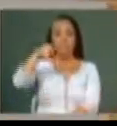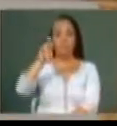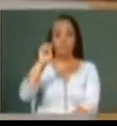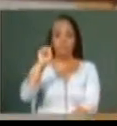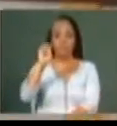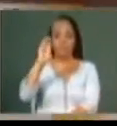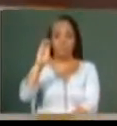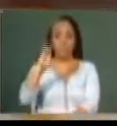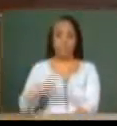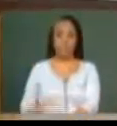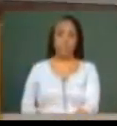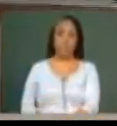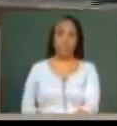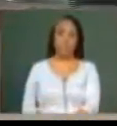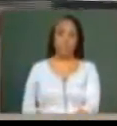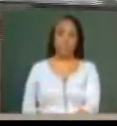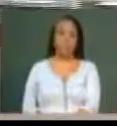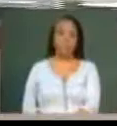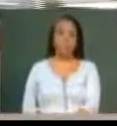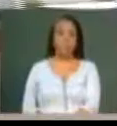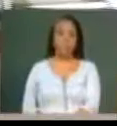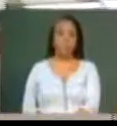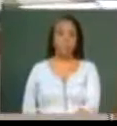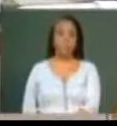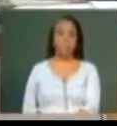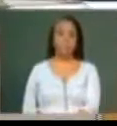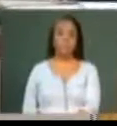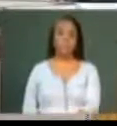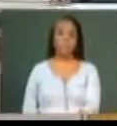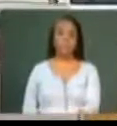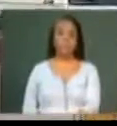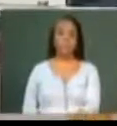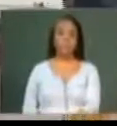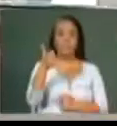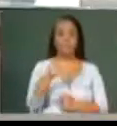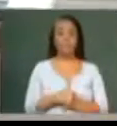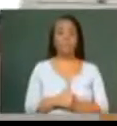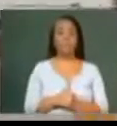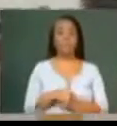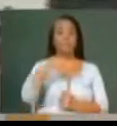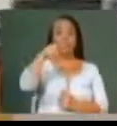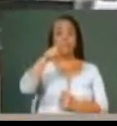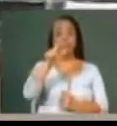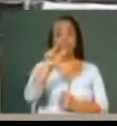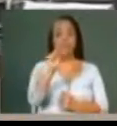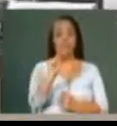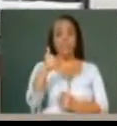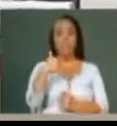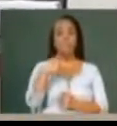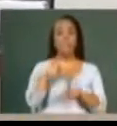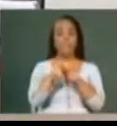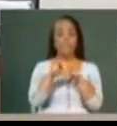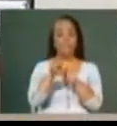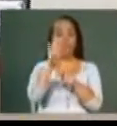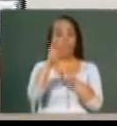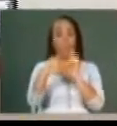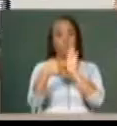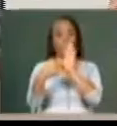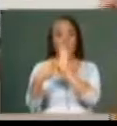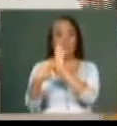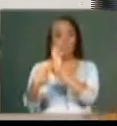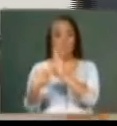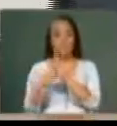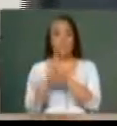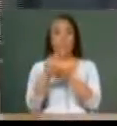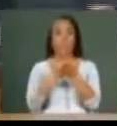debajo de las universidades estatales, que cuentan con la ventaja de no gestionar conflictos políticos. María Vita Monge y Gustavo